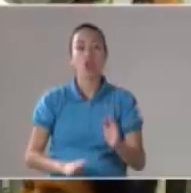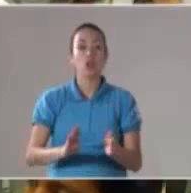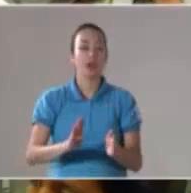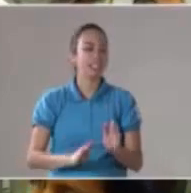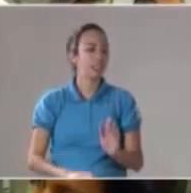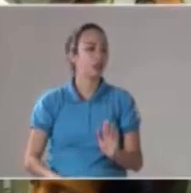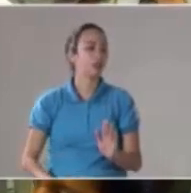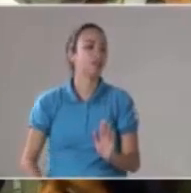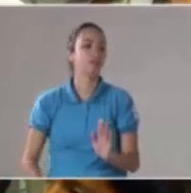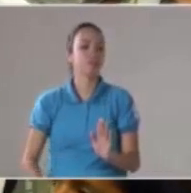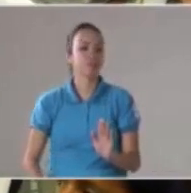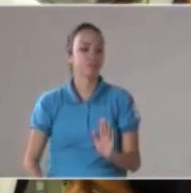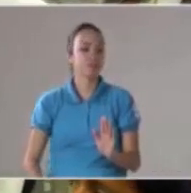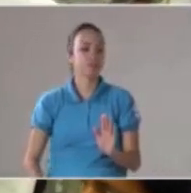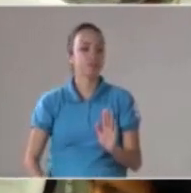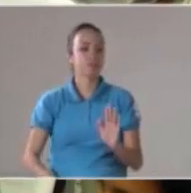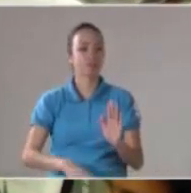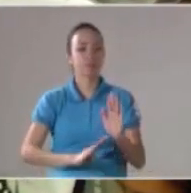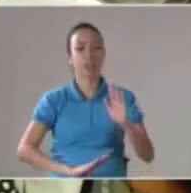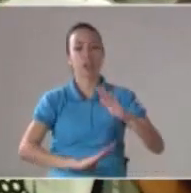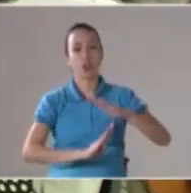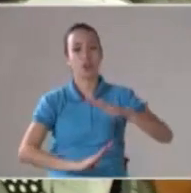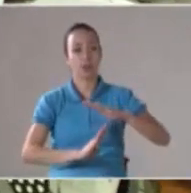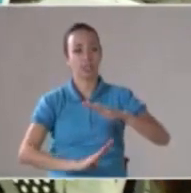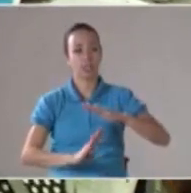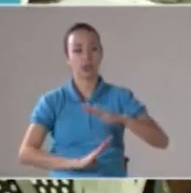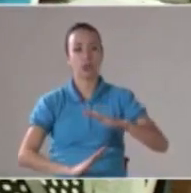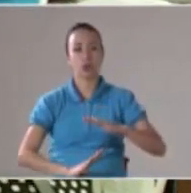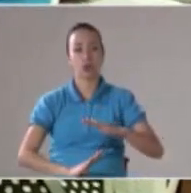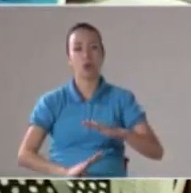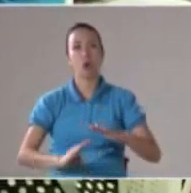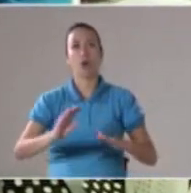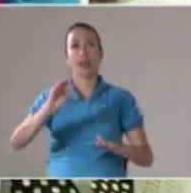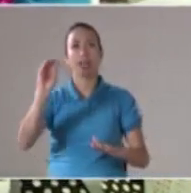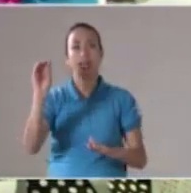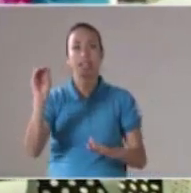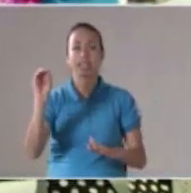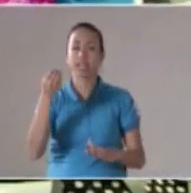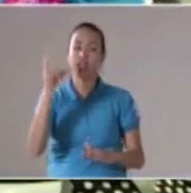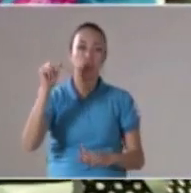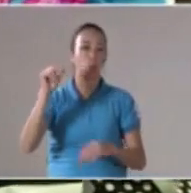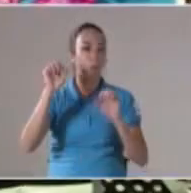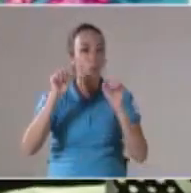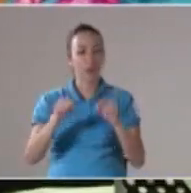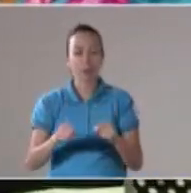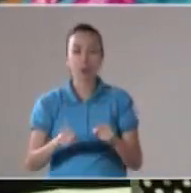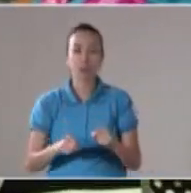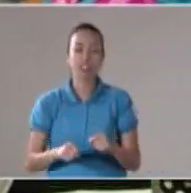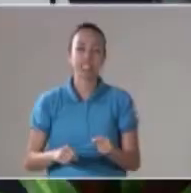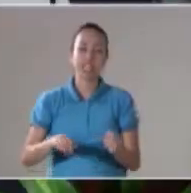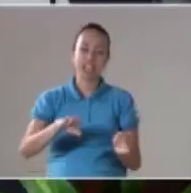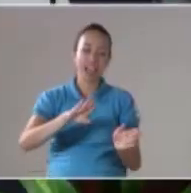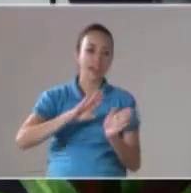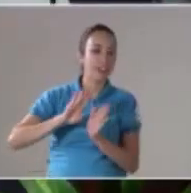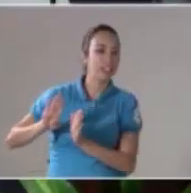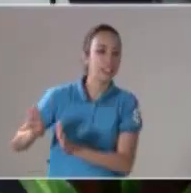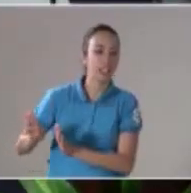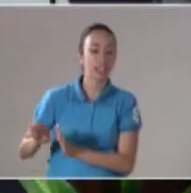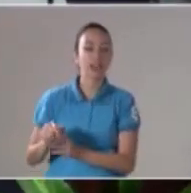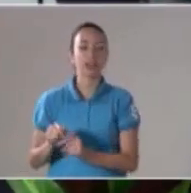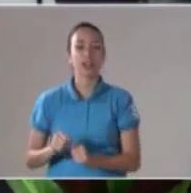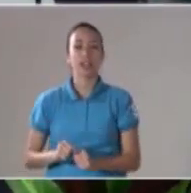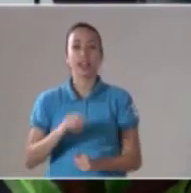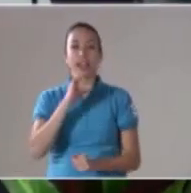lo prioritario, lo primordial, lo que no podemos eludir, evadir, es este versículo,